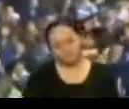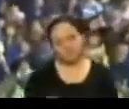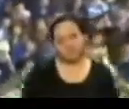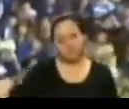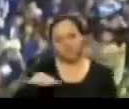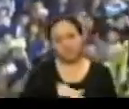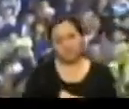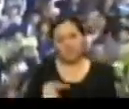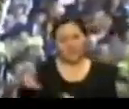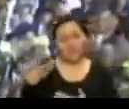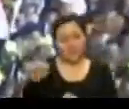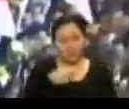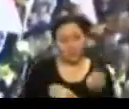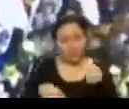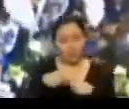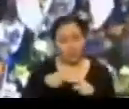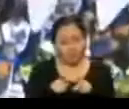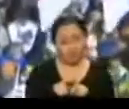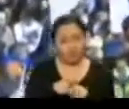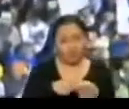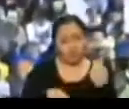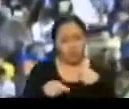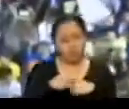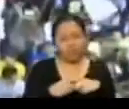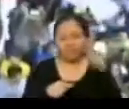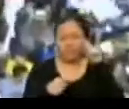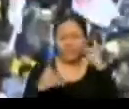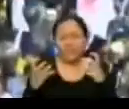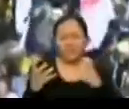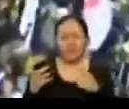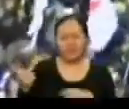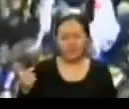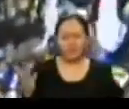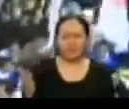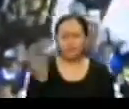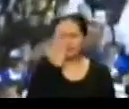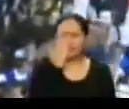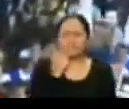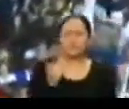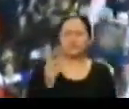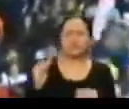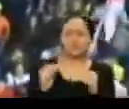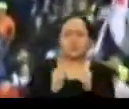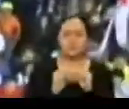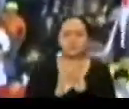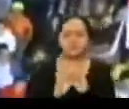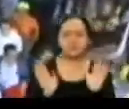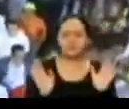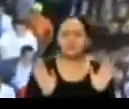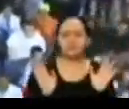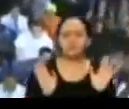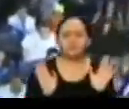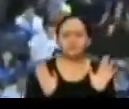Quieren volver y con sed de victoria no pasarán.